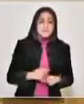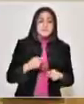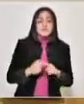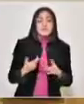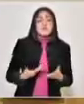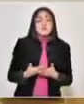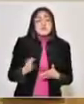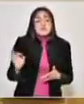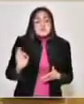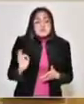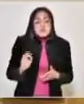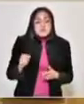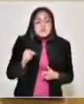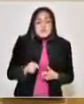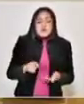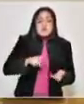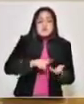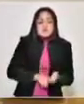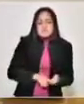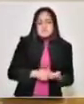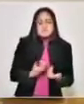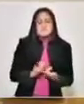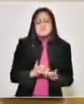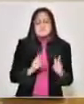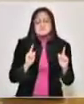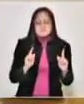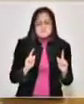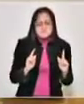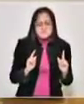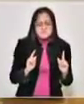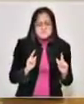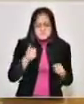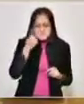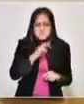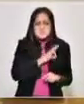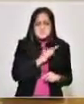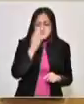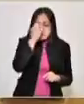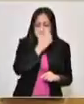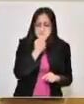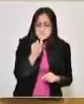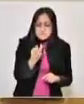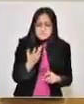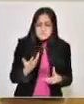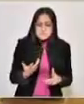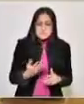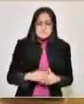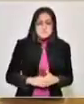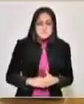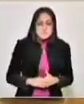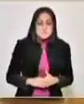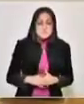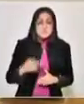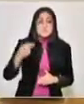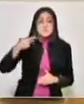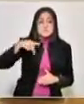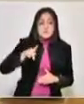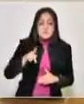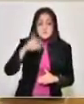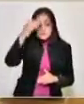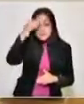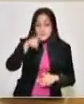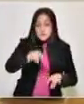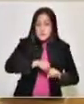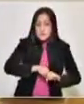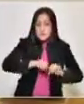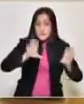propuesta de parte del CCE o de quien sea para poder analizar. Pero perfectamente